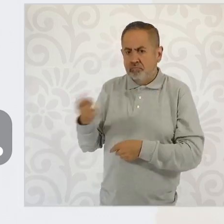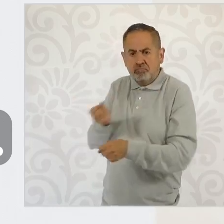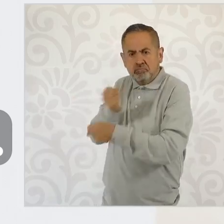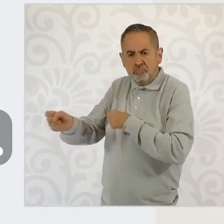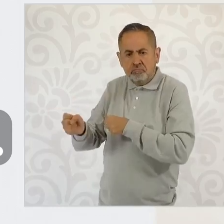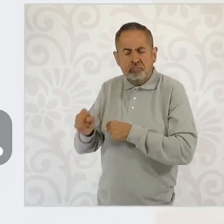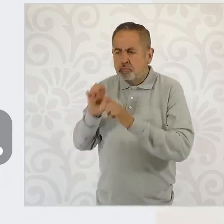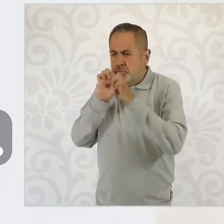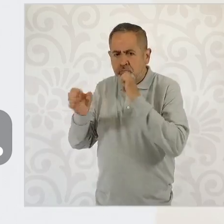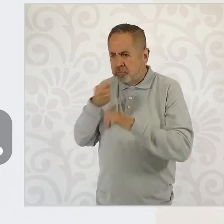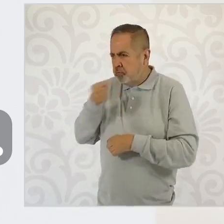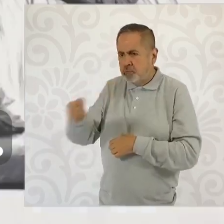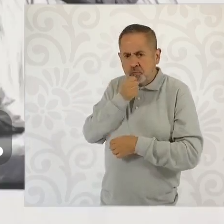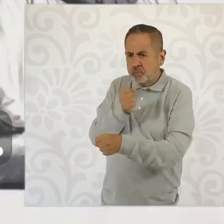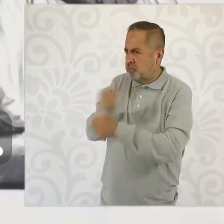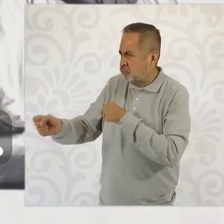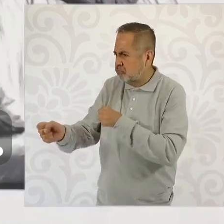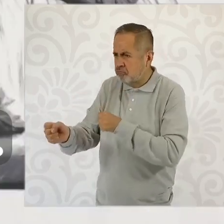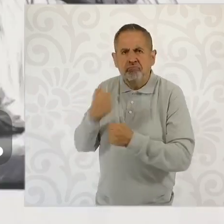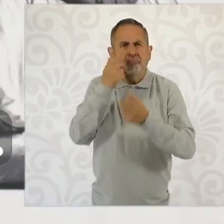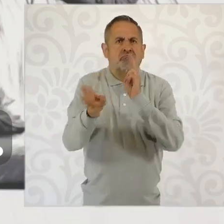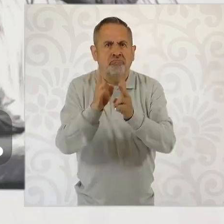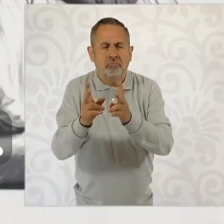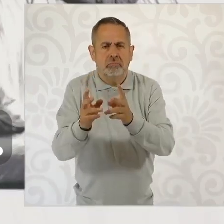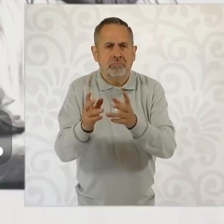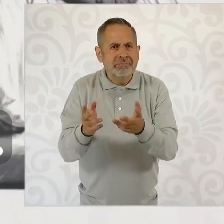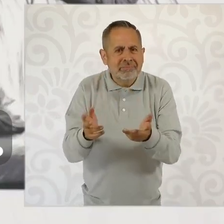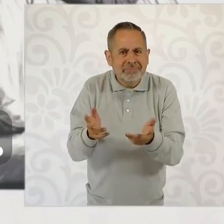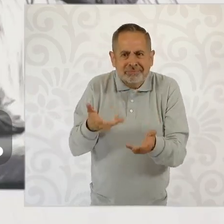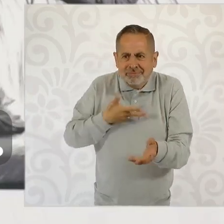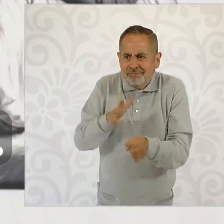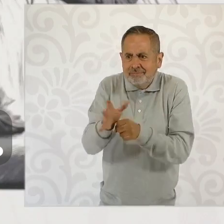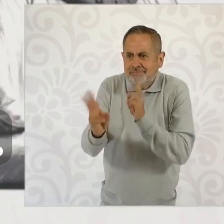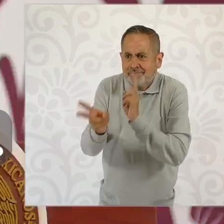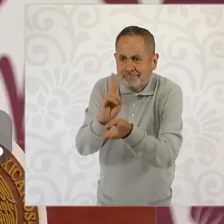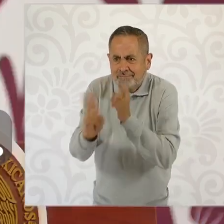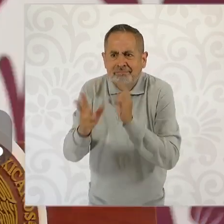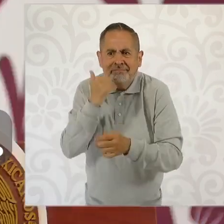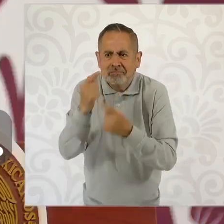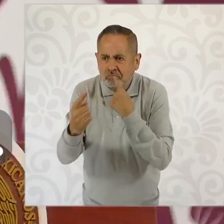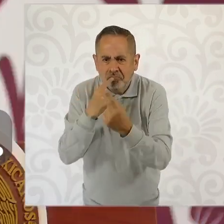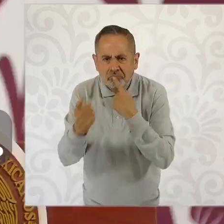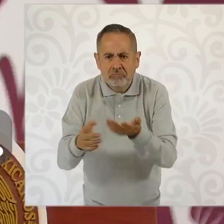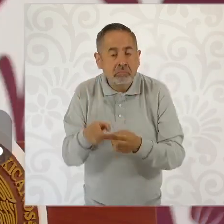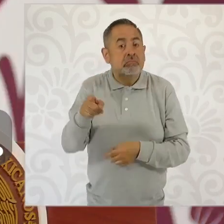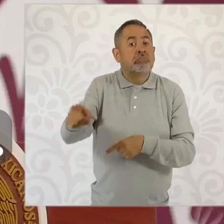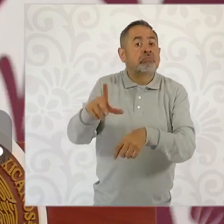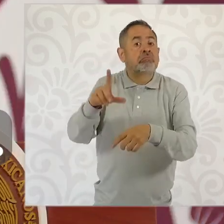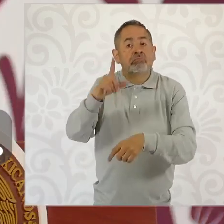los reporteros para pedir diálogo? Si hay diálogo. Es más, ellos no fueron a una mesa de